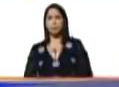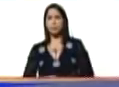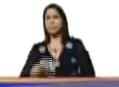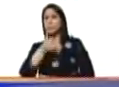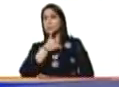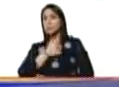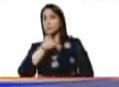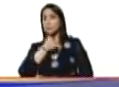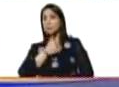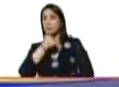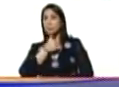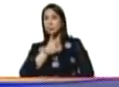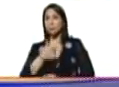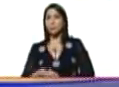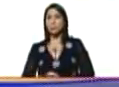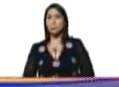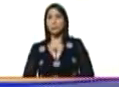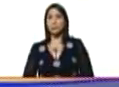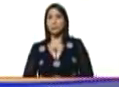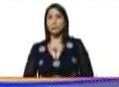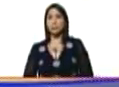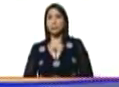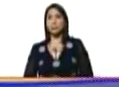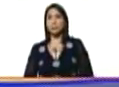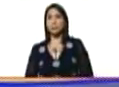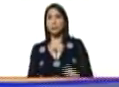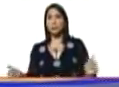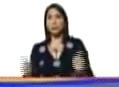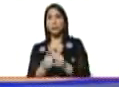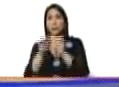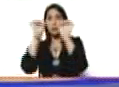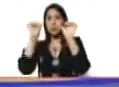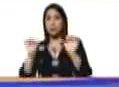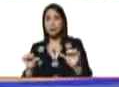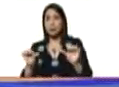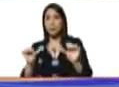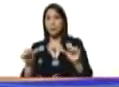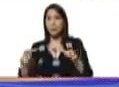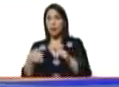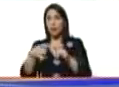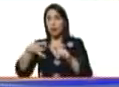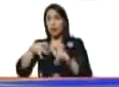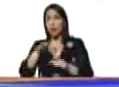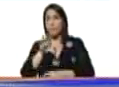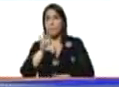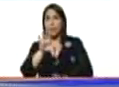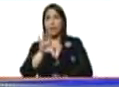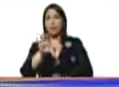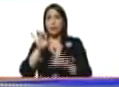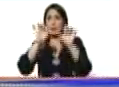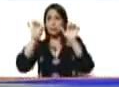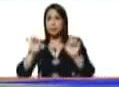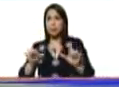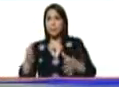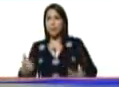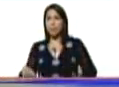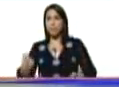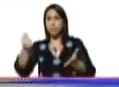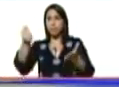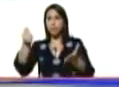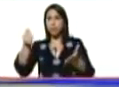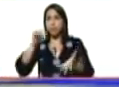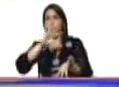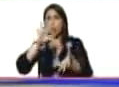aguantar, resistir con el sistema de carne de la patria, el sistema de bonos, con los CLAP,